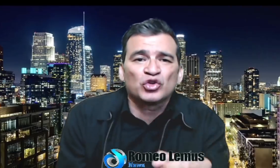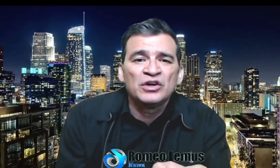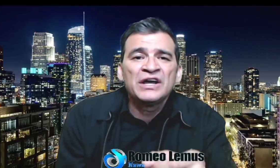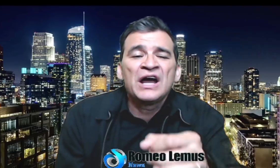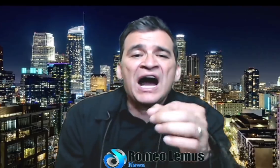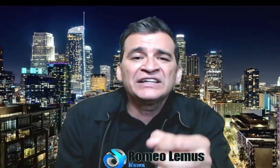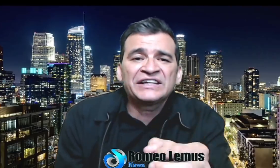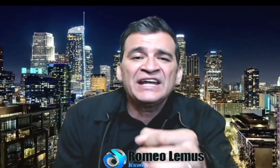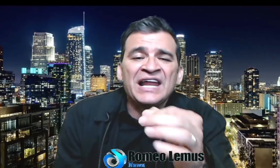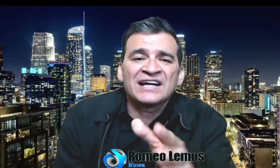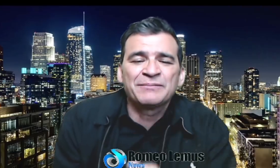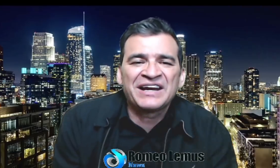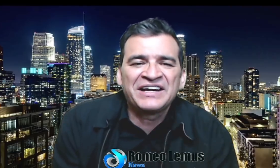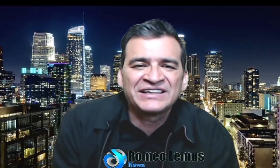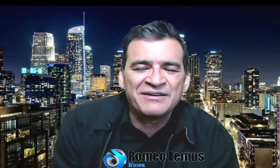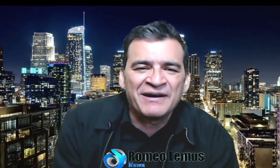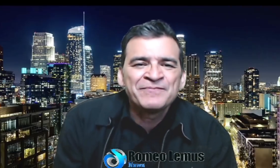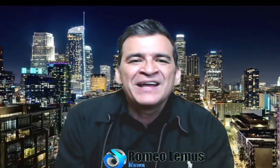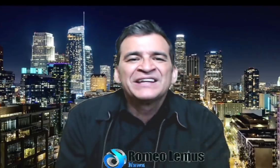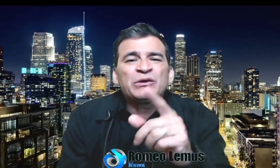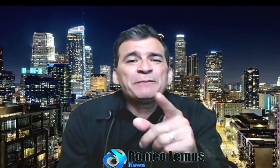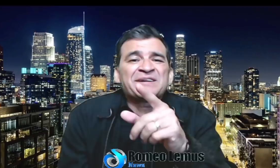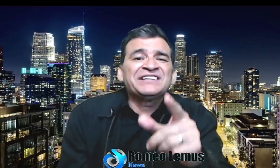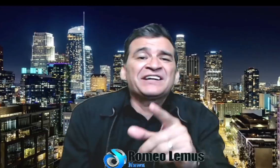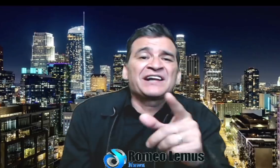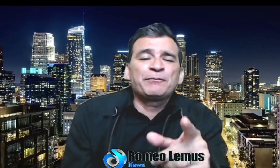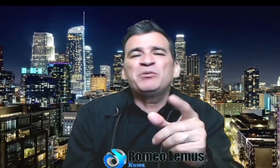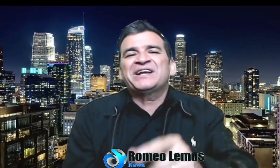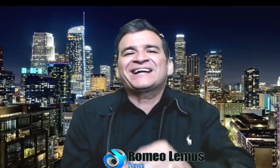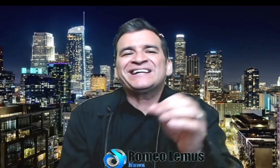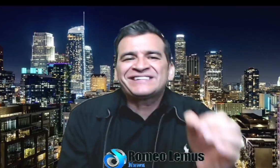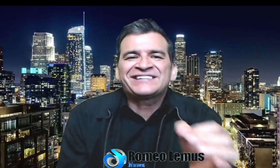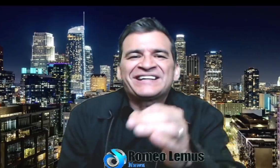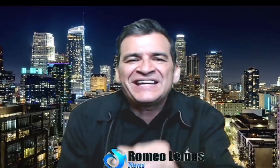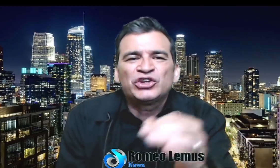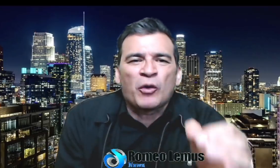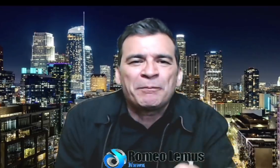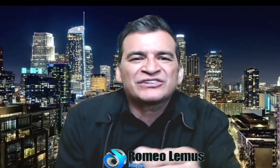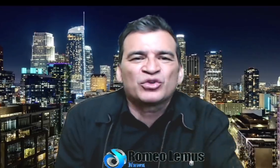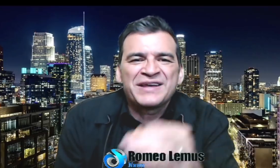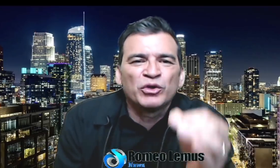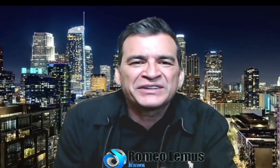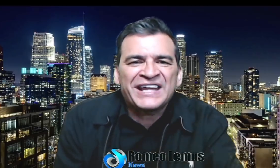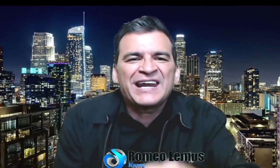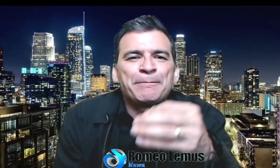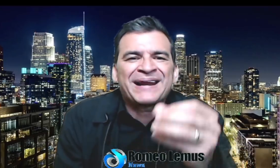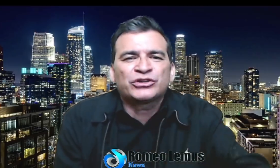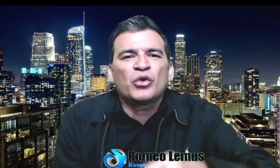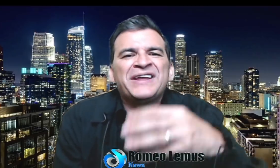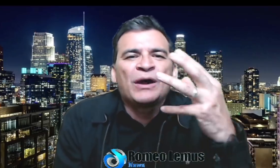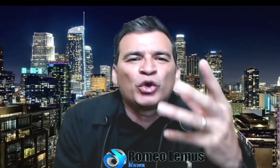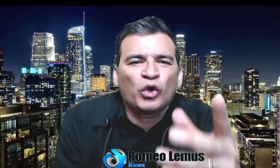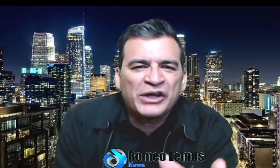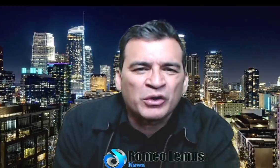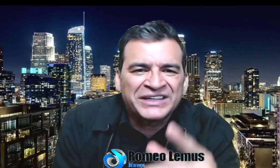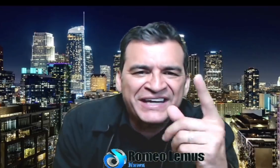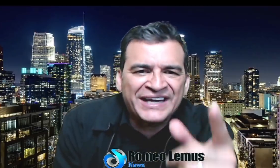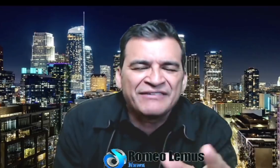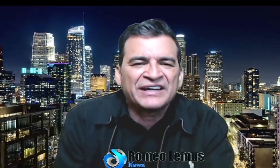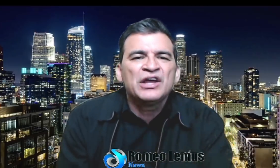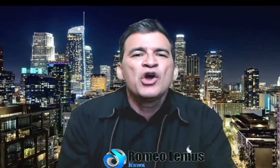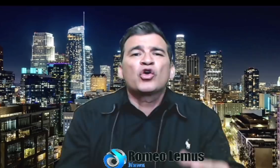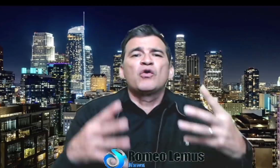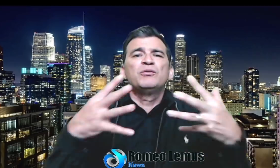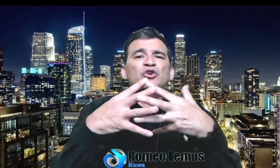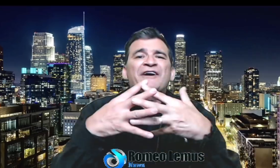discurso ante la asamblea legislativa dijo el presidente de la república que este es el quinto paso desmontar el aparato ideológico que